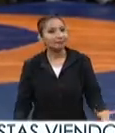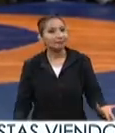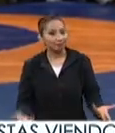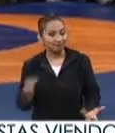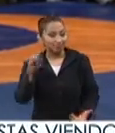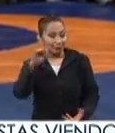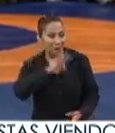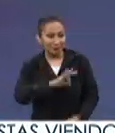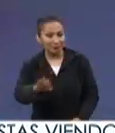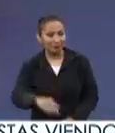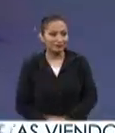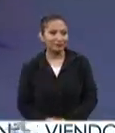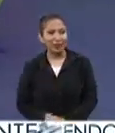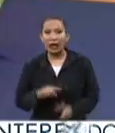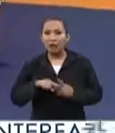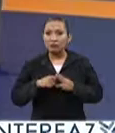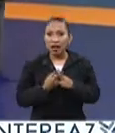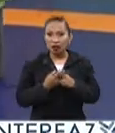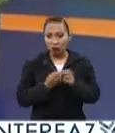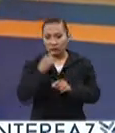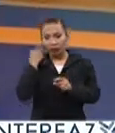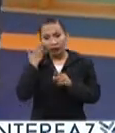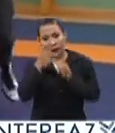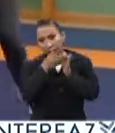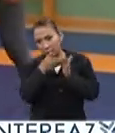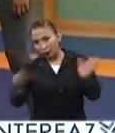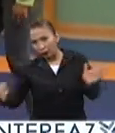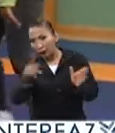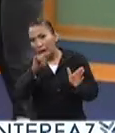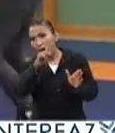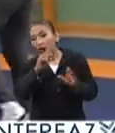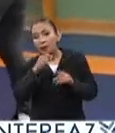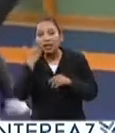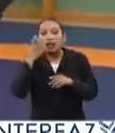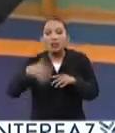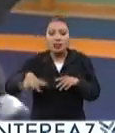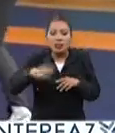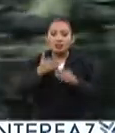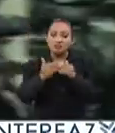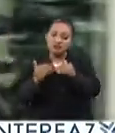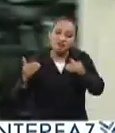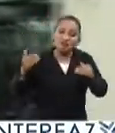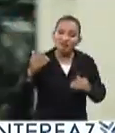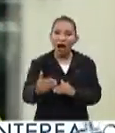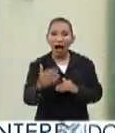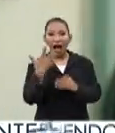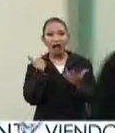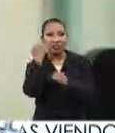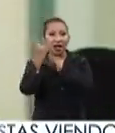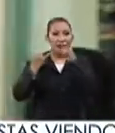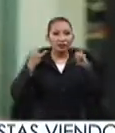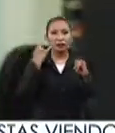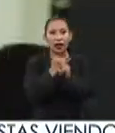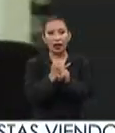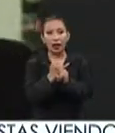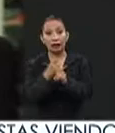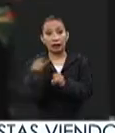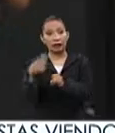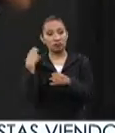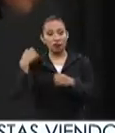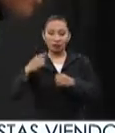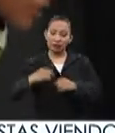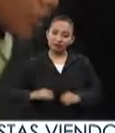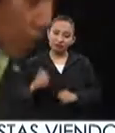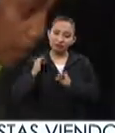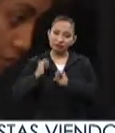Sí se puede. Ha comenzado un nuevo ciclo para Patricia Olvera, en el que buscará dar el salto a la escena internacional y llevar el